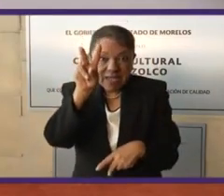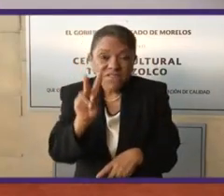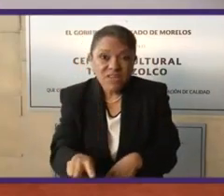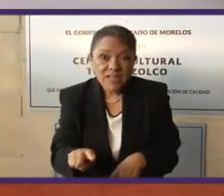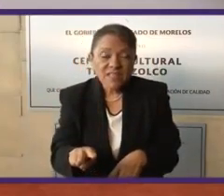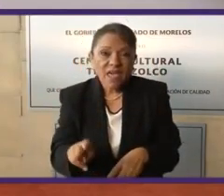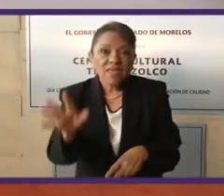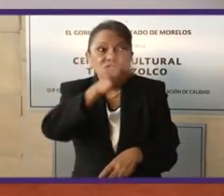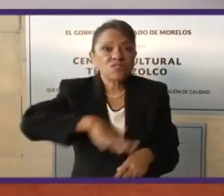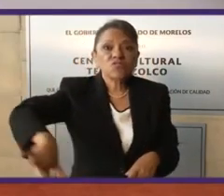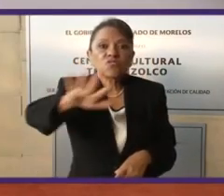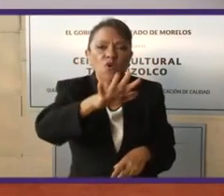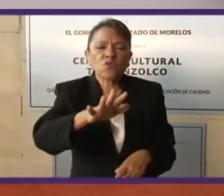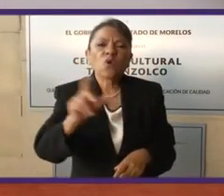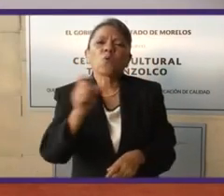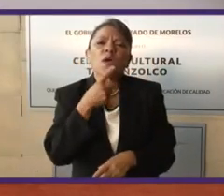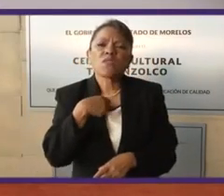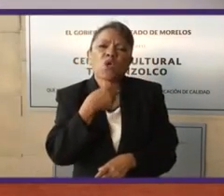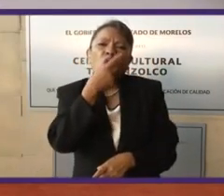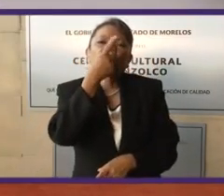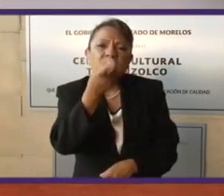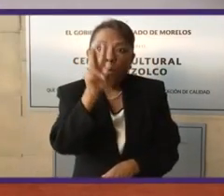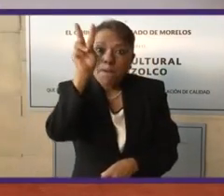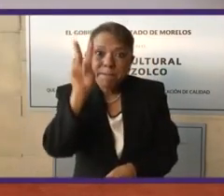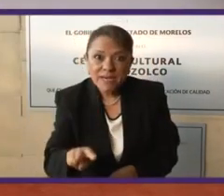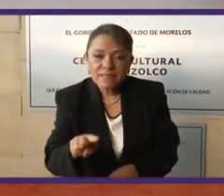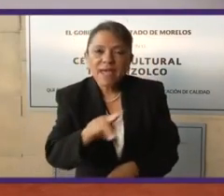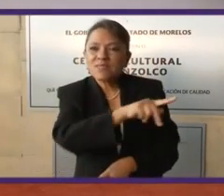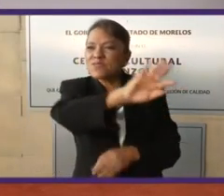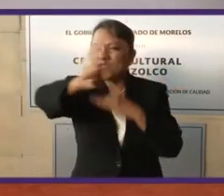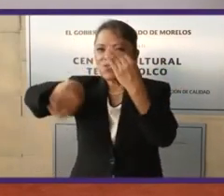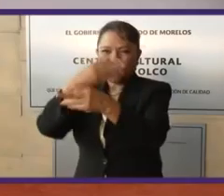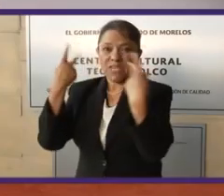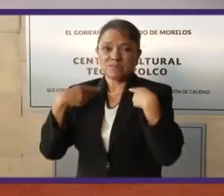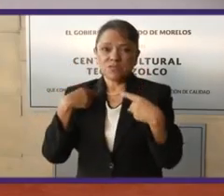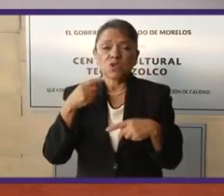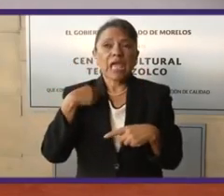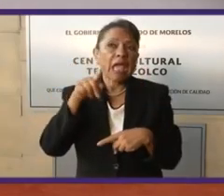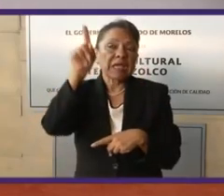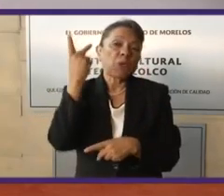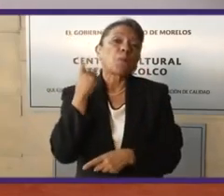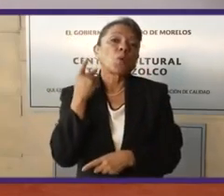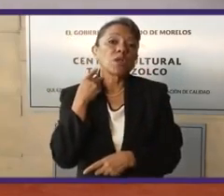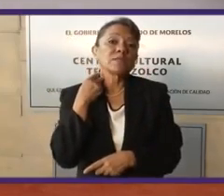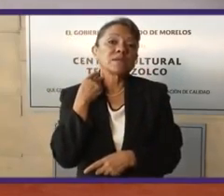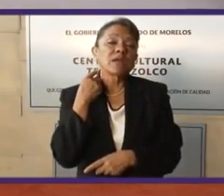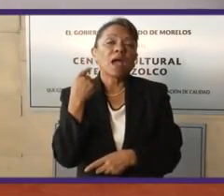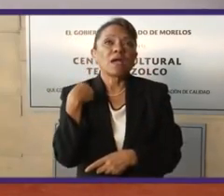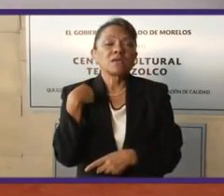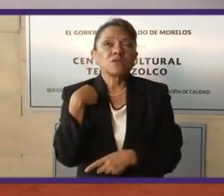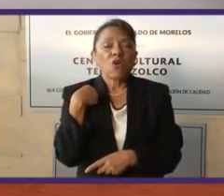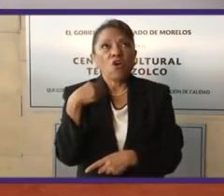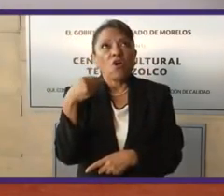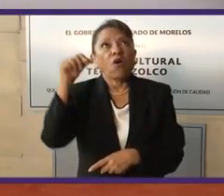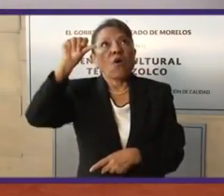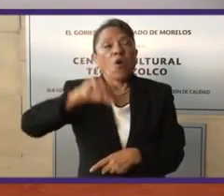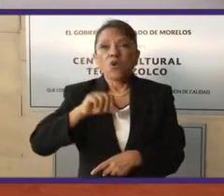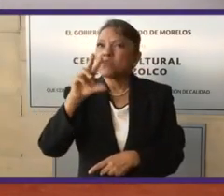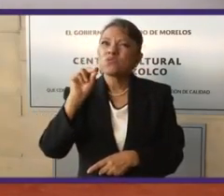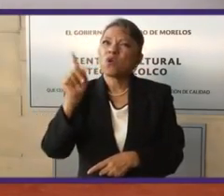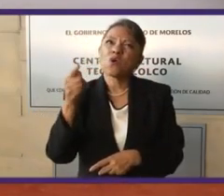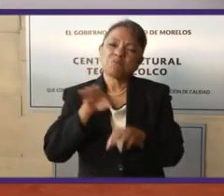qué me refiero cuando digo de verdad? Pues que no seamos políticos, que de repente nos despertamos un día y decimos ya no soy político, ahora soy